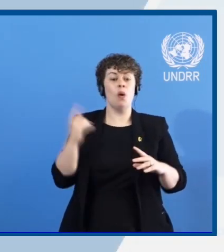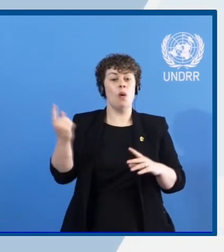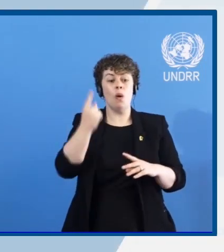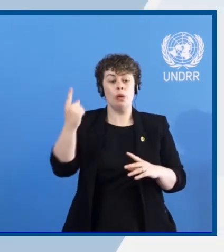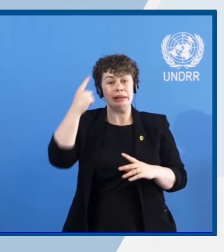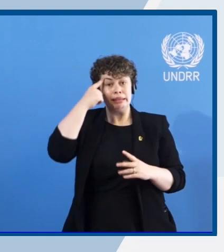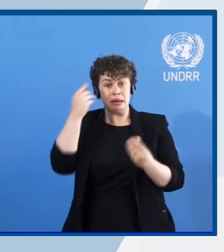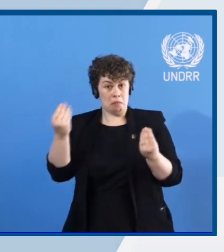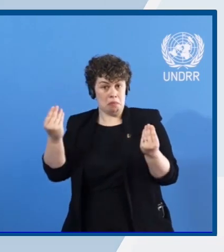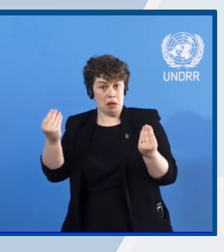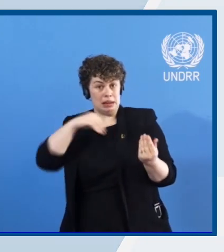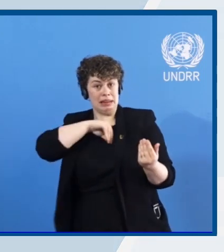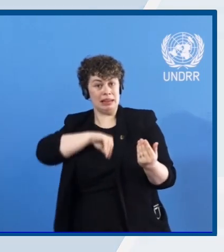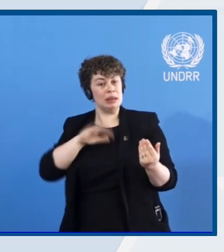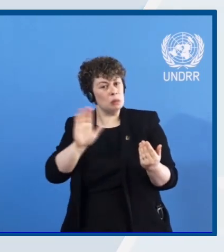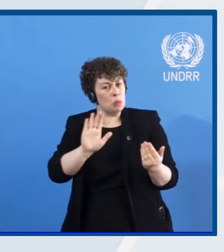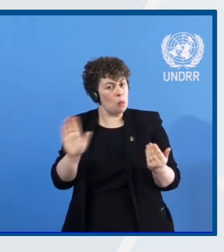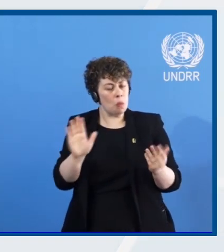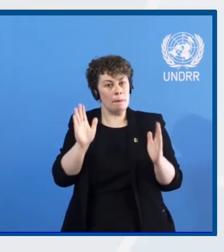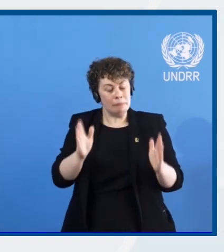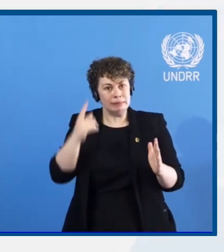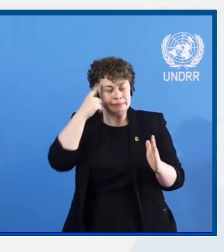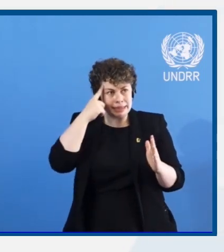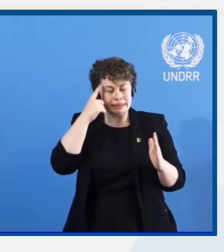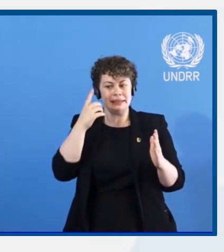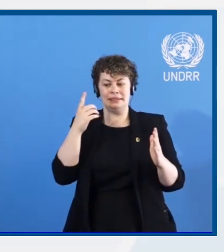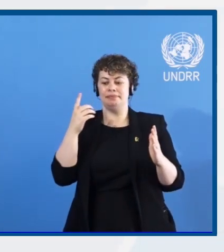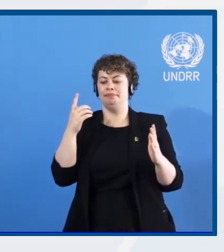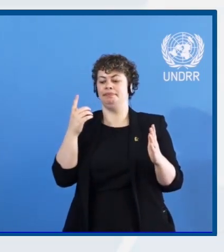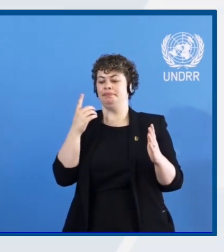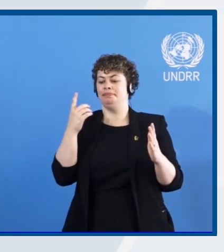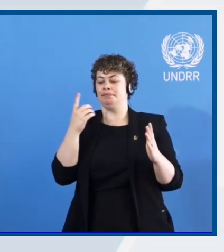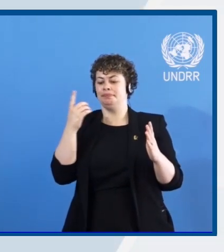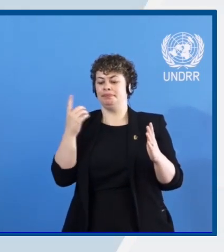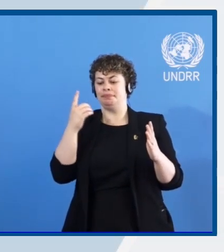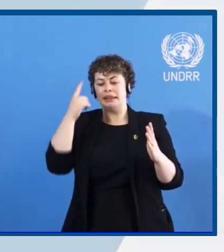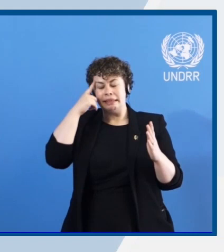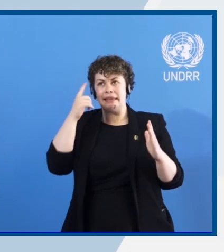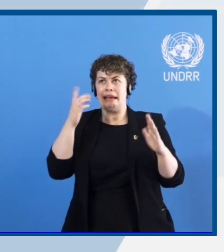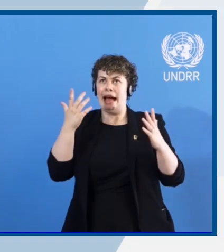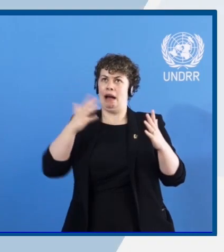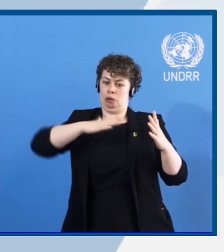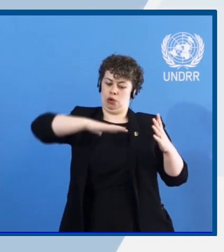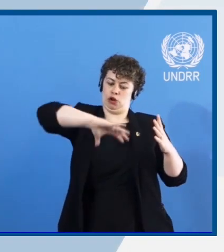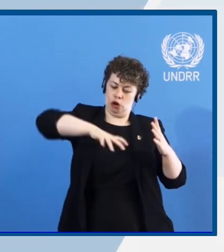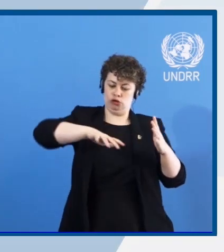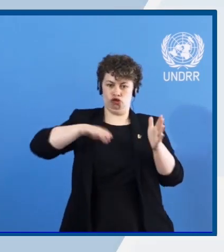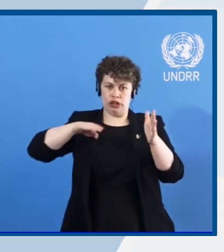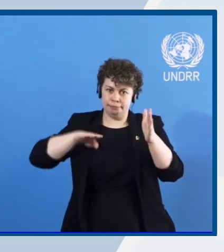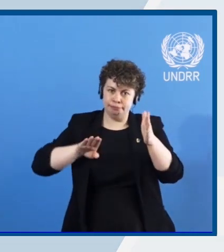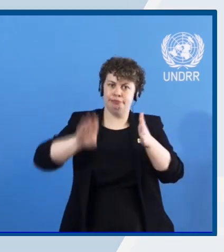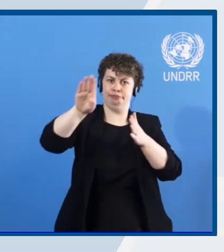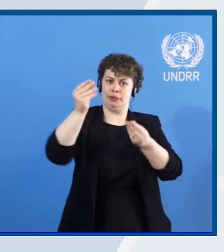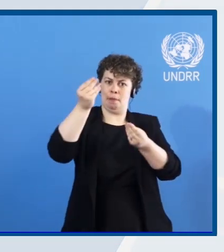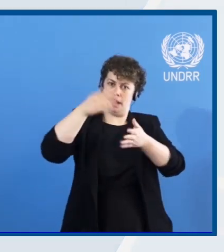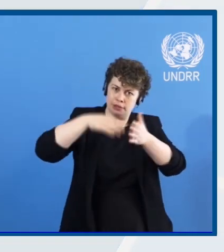Creo que esto es bien importante porque, ya para terminar, en general cuando desde la agenda